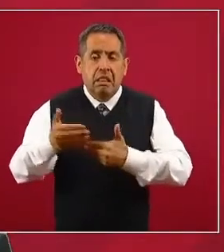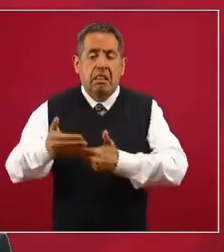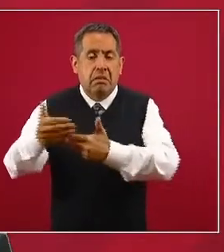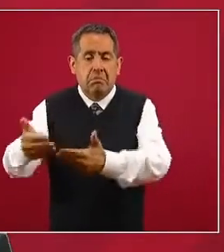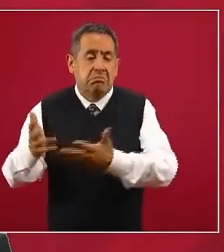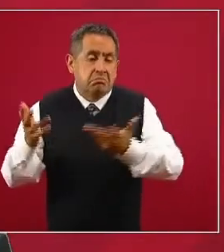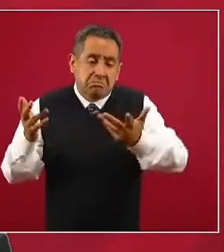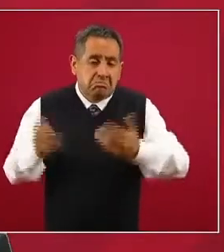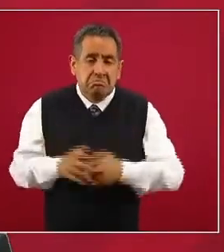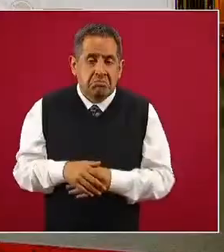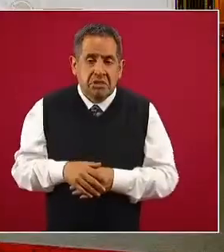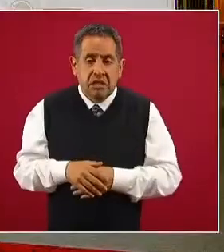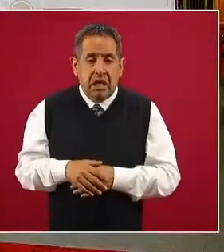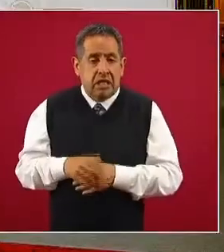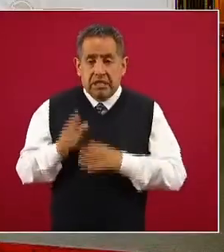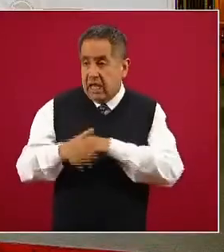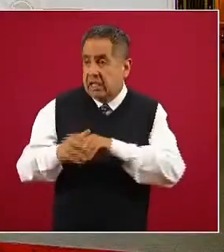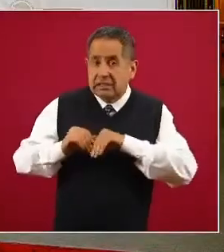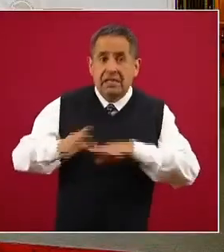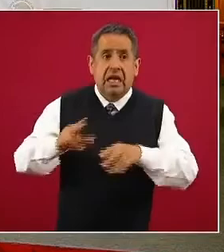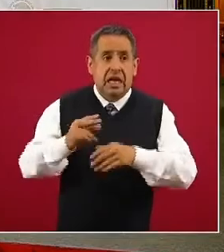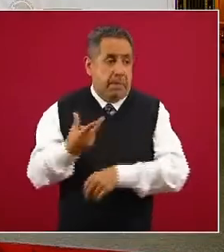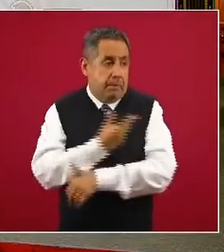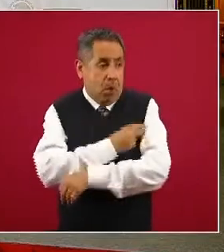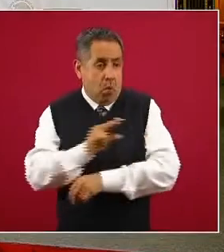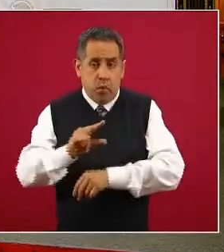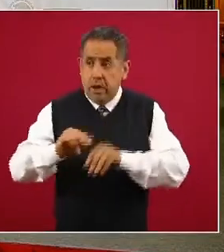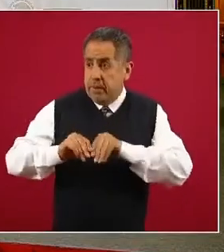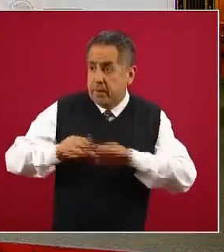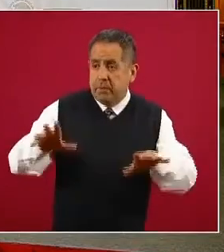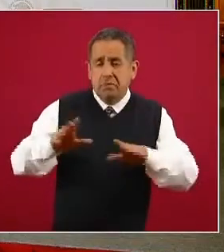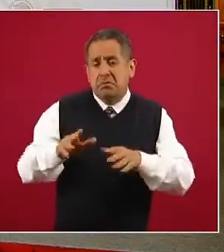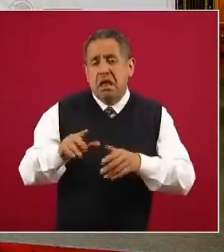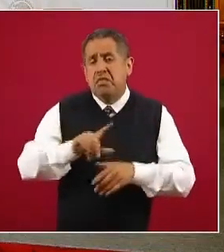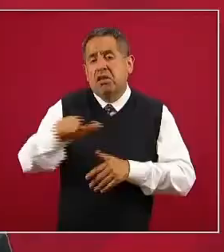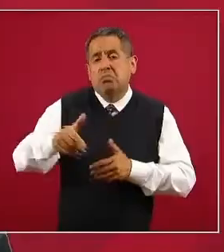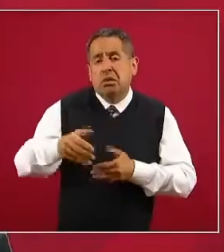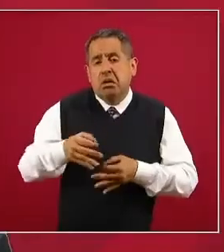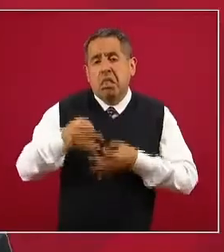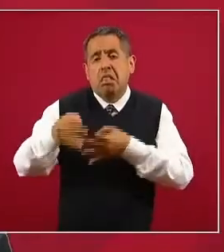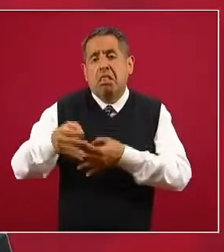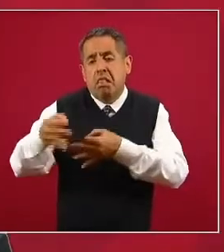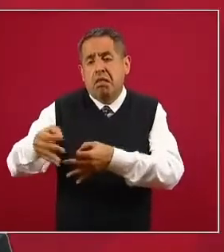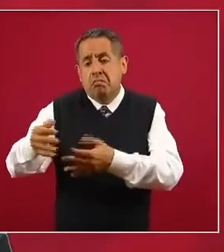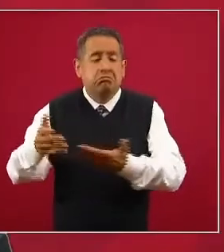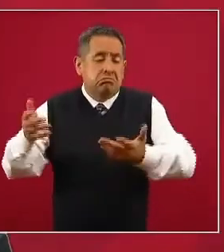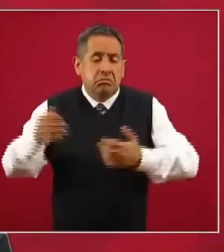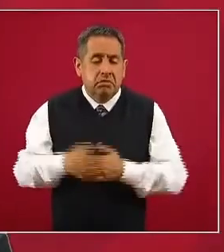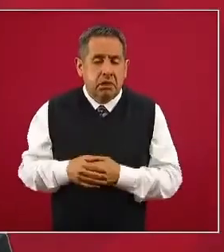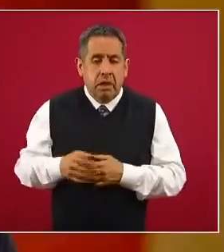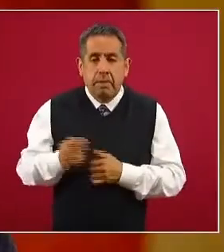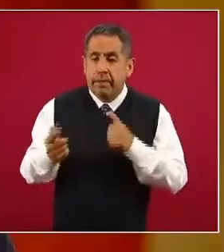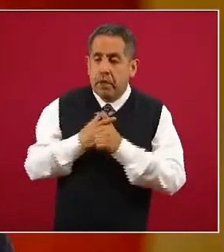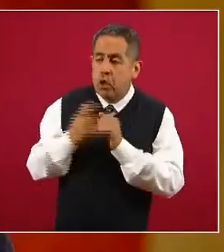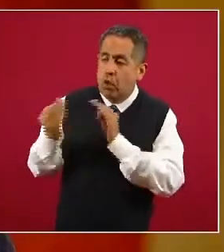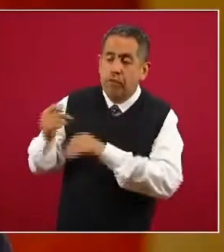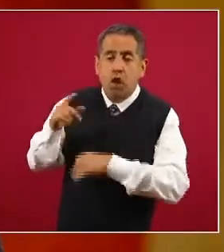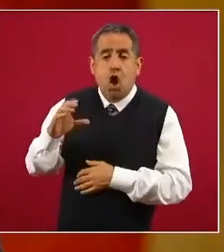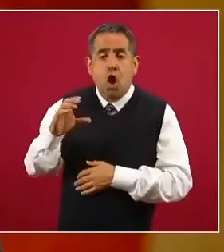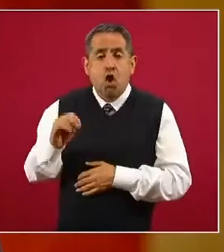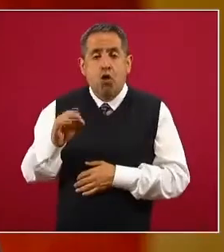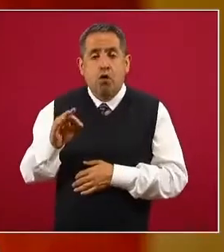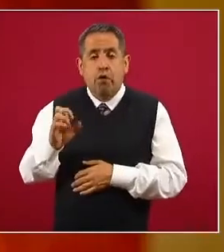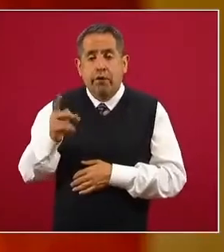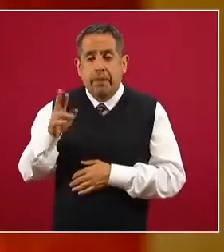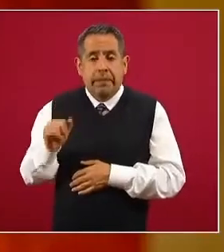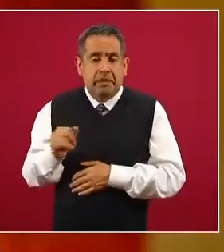el momento de llegada de la vacuna, el momento de presentación ante la Autoridad Sanitaria Federal de México, COFEPRIS,